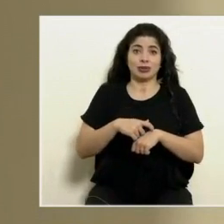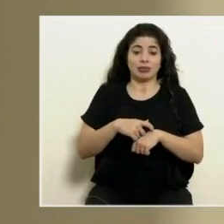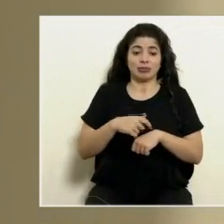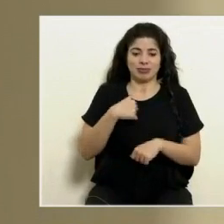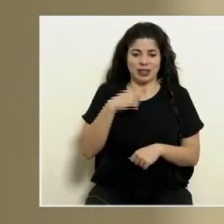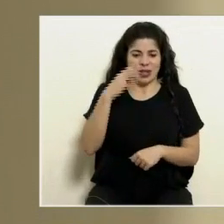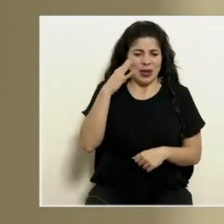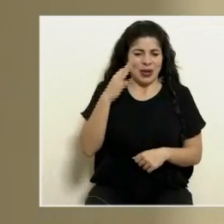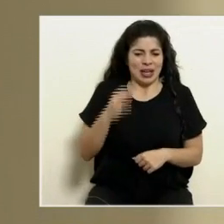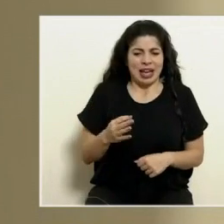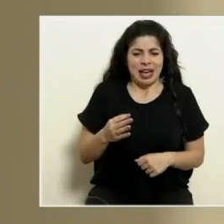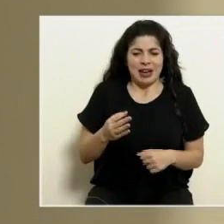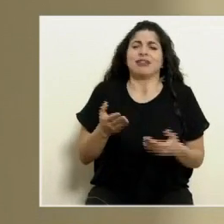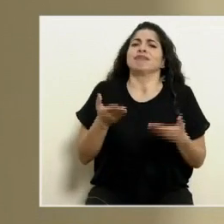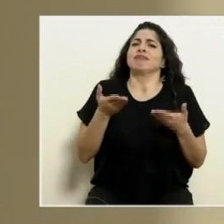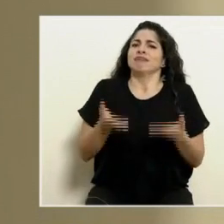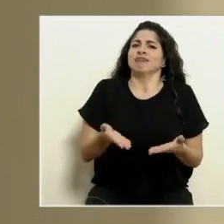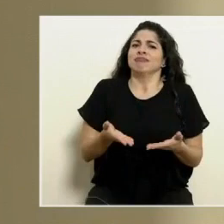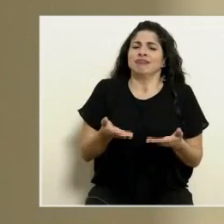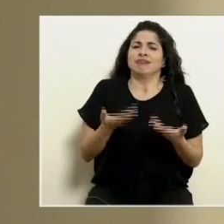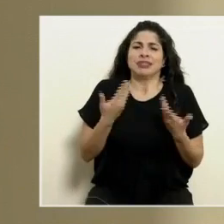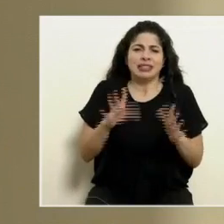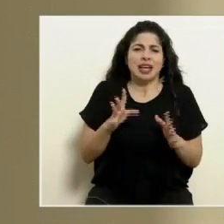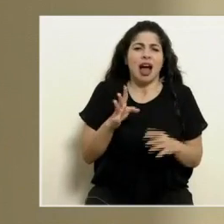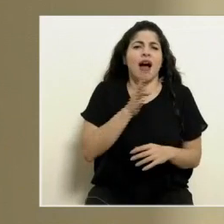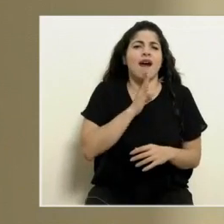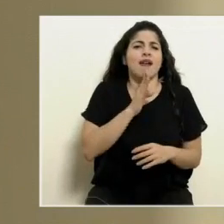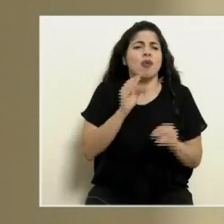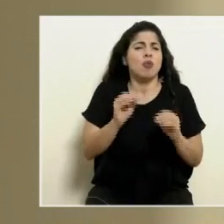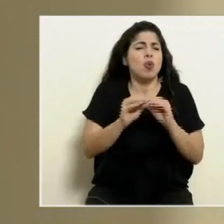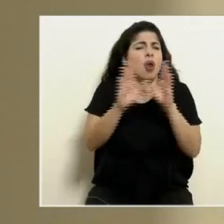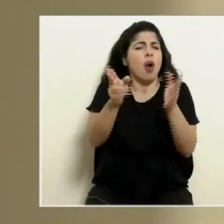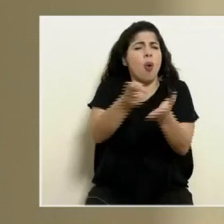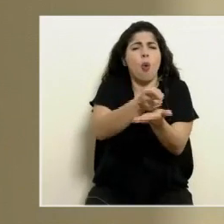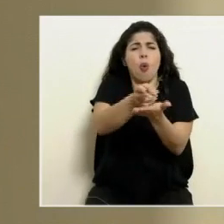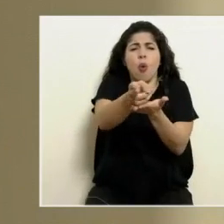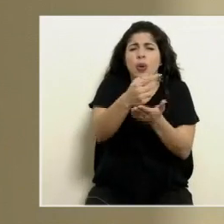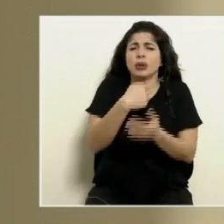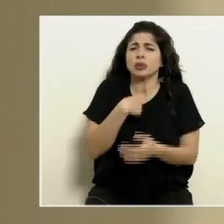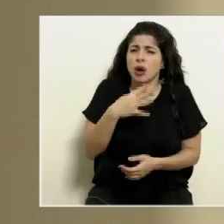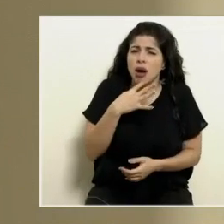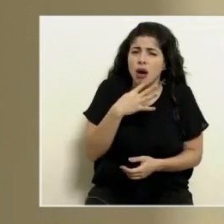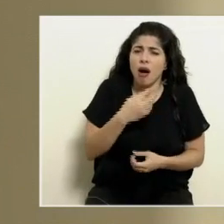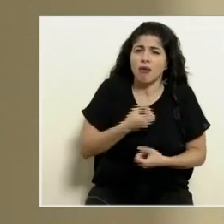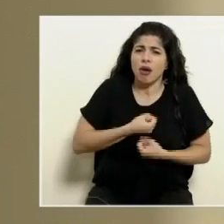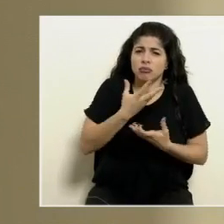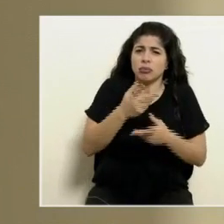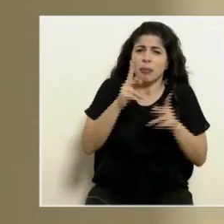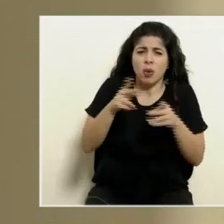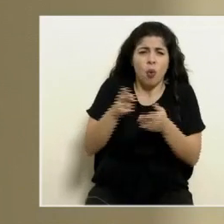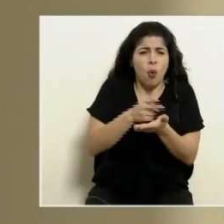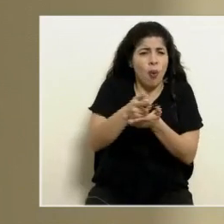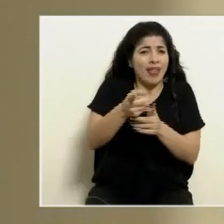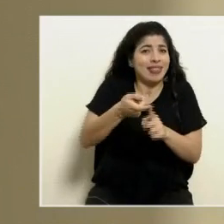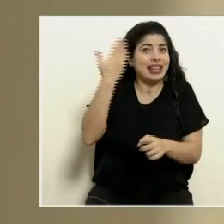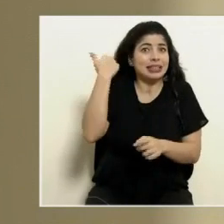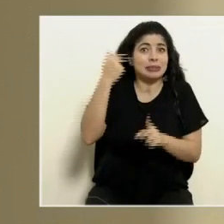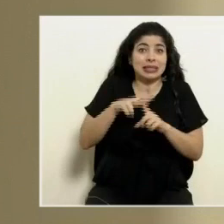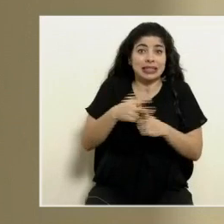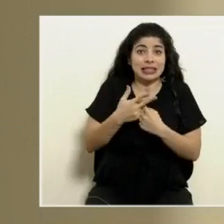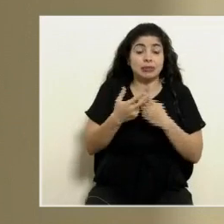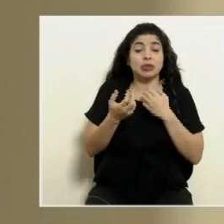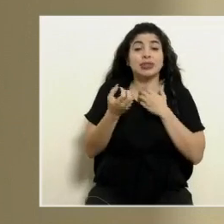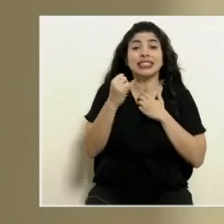Creo que aquí hemos hablado muy claro y muy franco con la población desde un inicio. Si